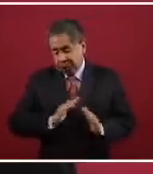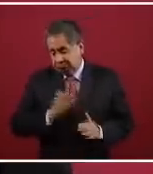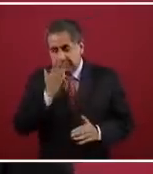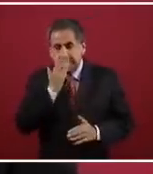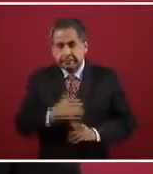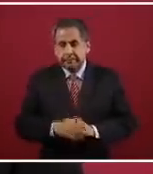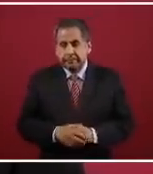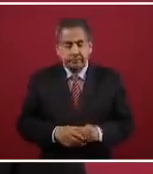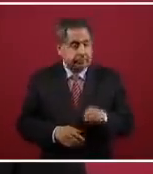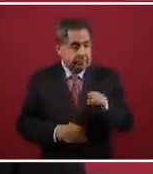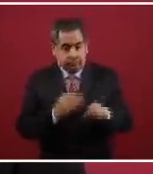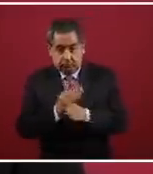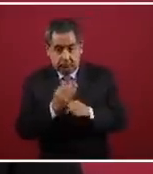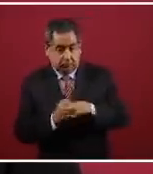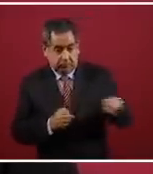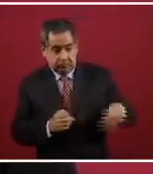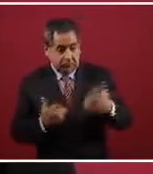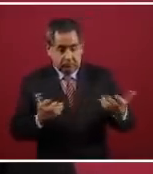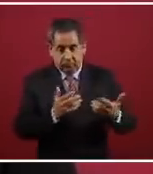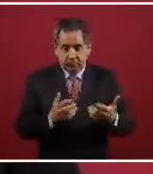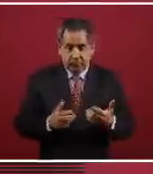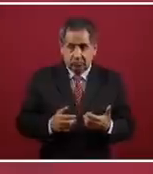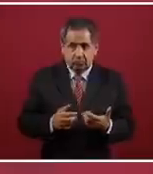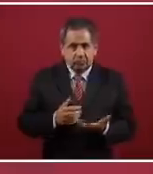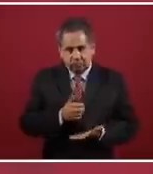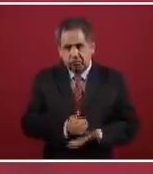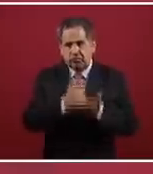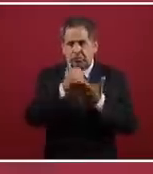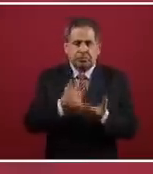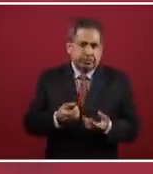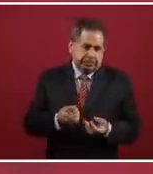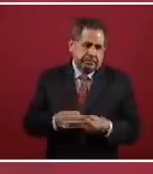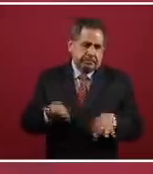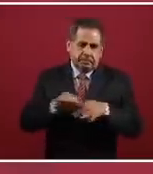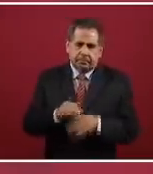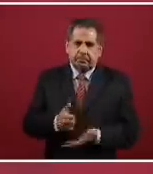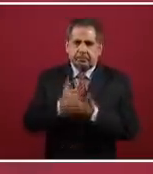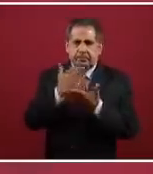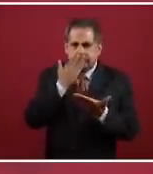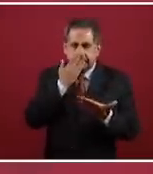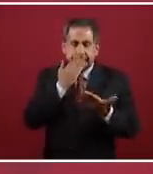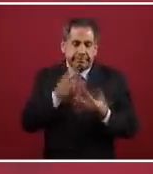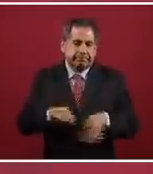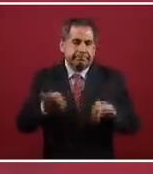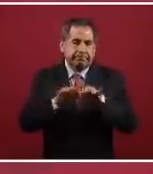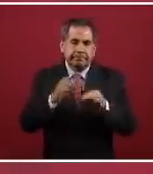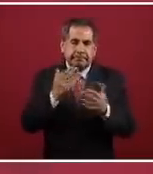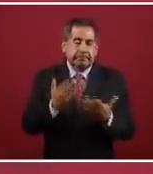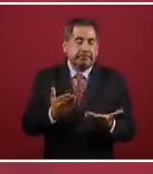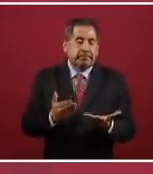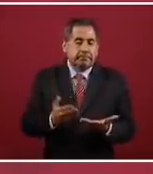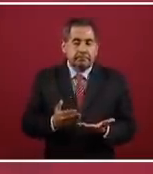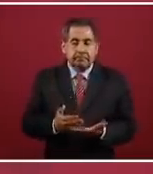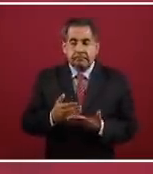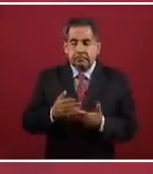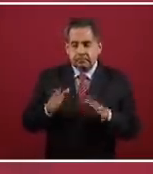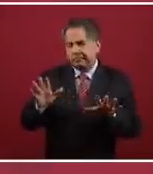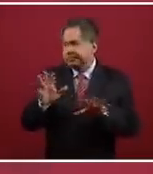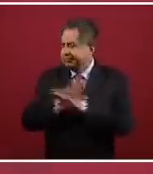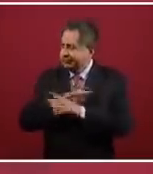lo que están haciendo ahora es una contribución importante, que es un